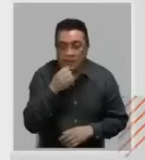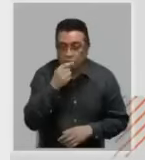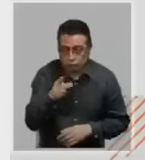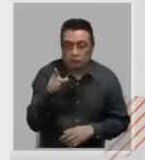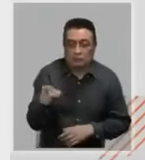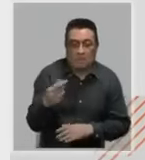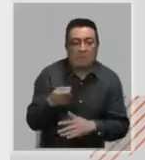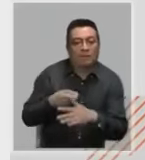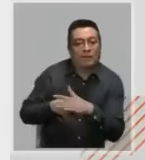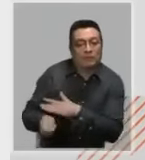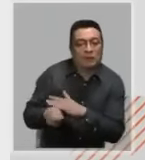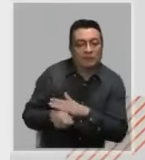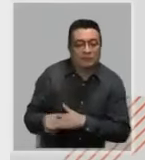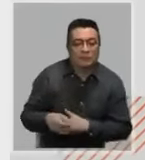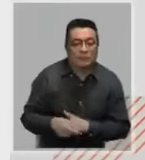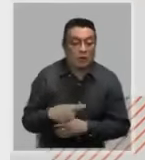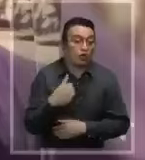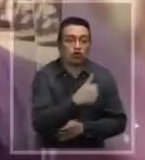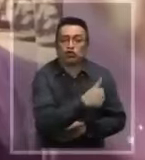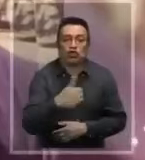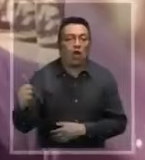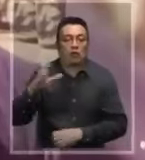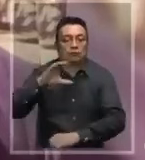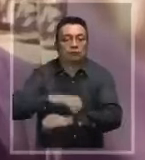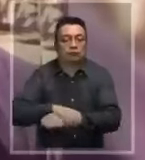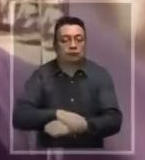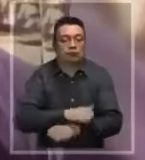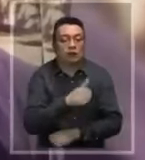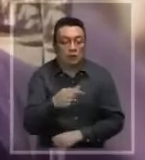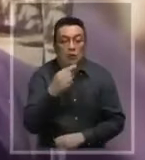acusando. Todos actualmente detenidos, y en pocos días debiera